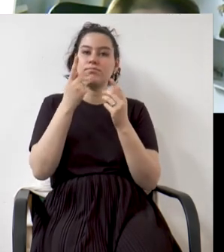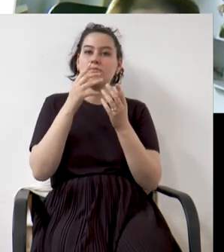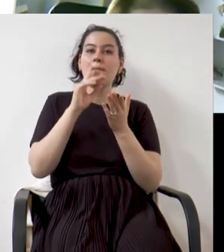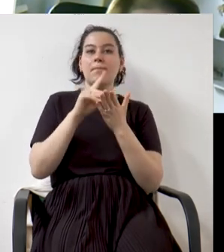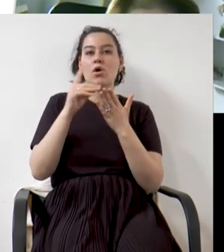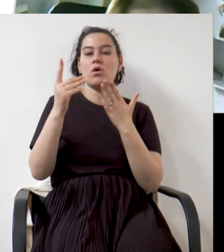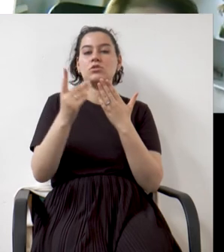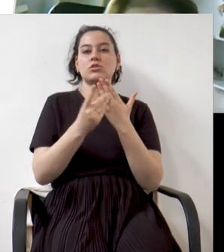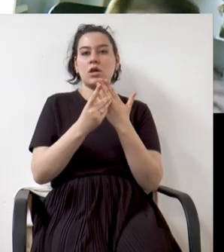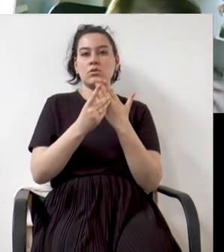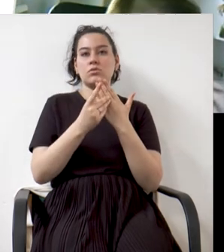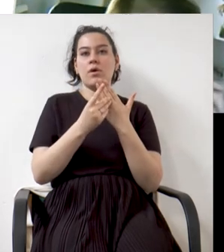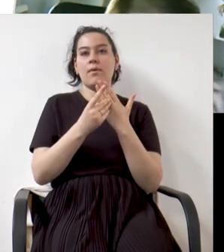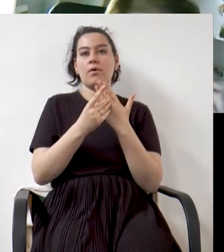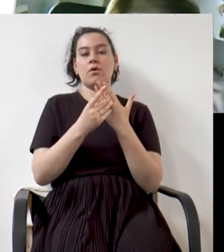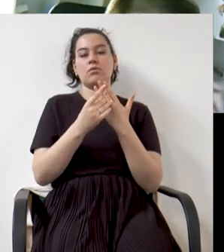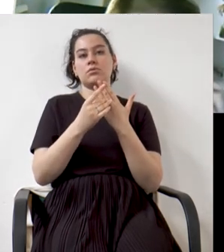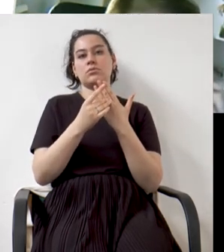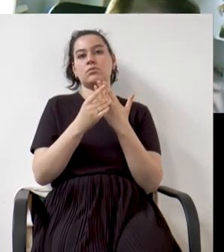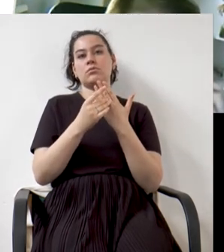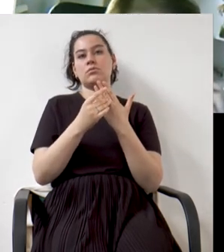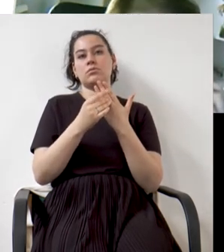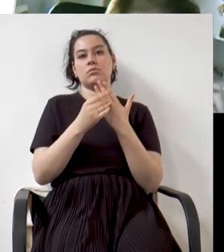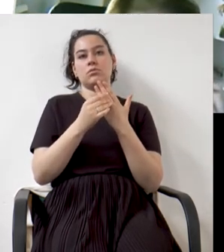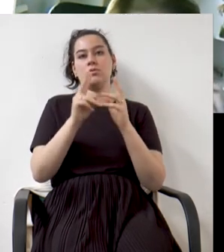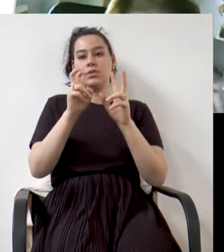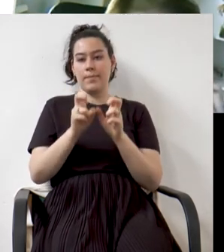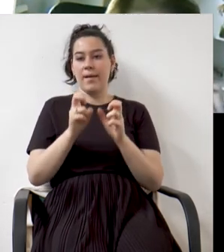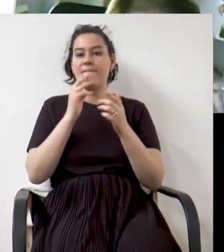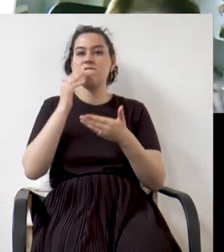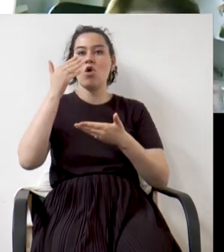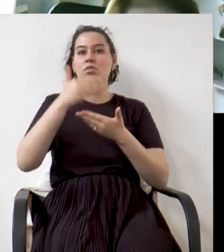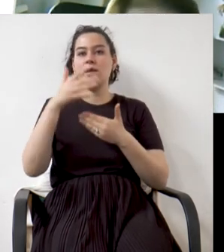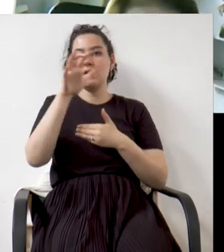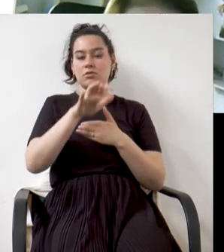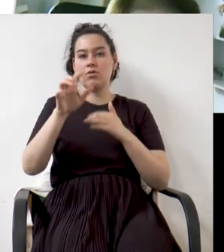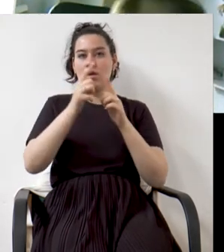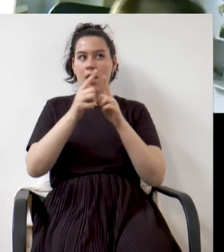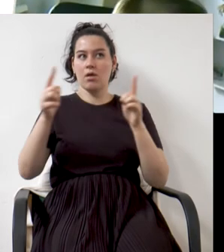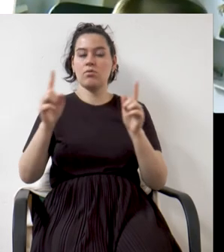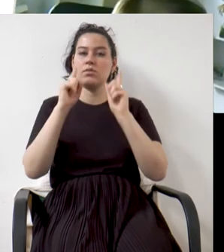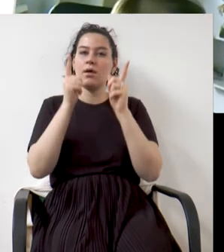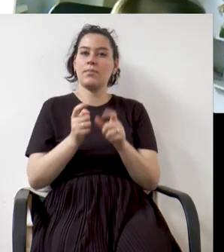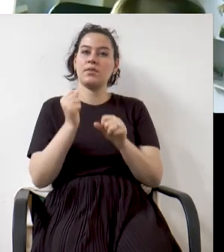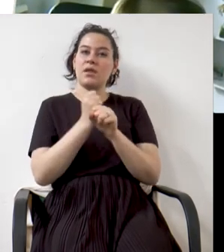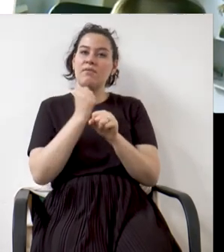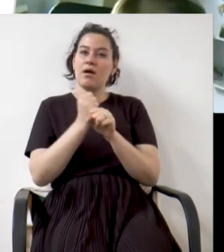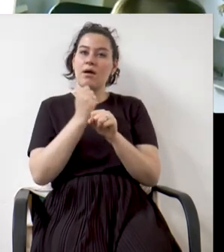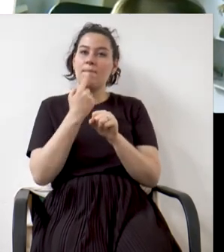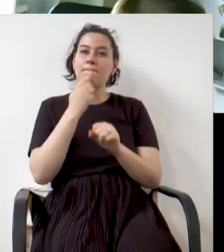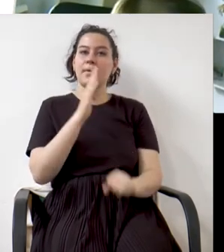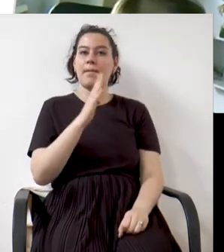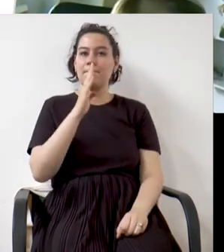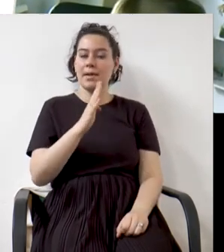proyectos con el PDU de frontera de Cerro Largo, además de trabajar políticamente para la PPP